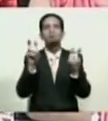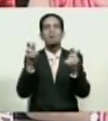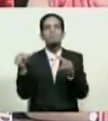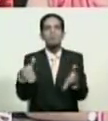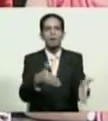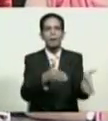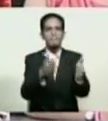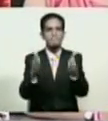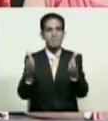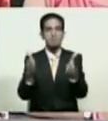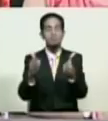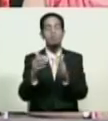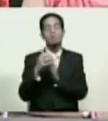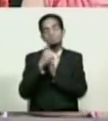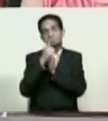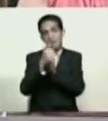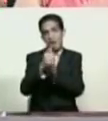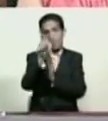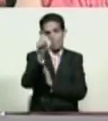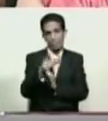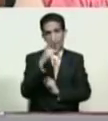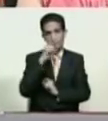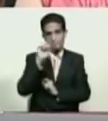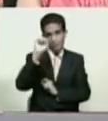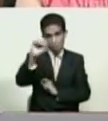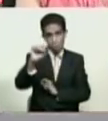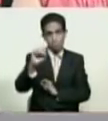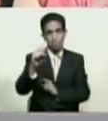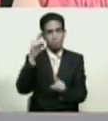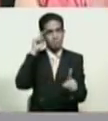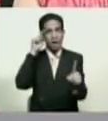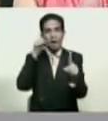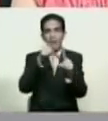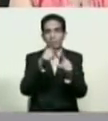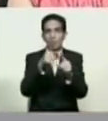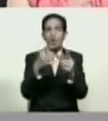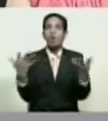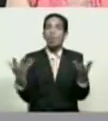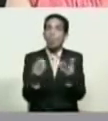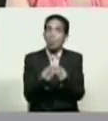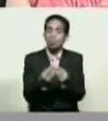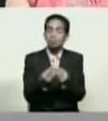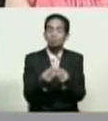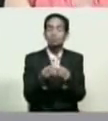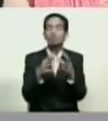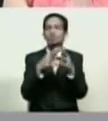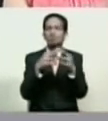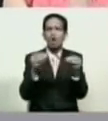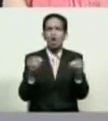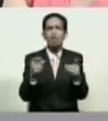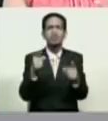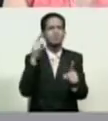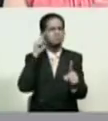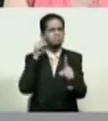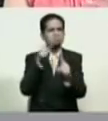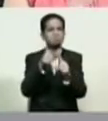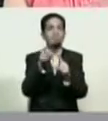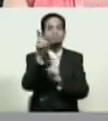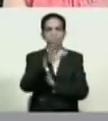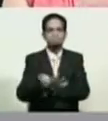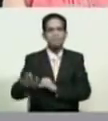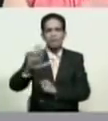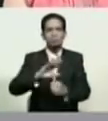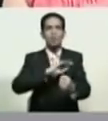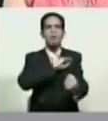mano del presidente Nicolás Maduro para lograr juntos, todas y todas, la proyección de la Venezuela potencia,